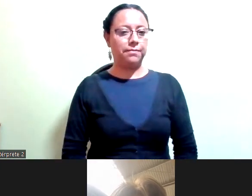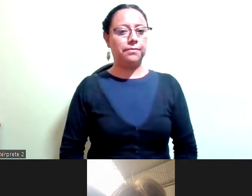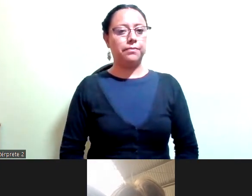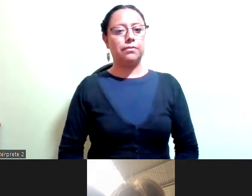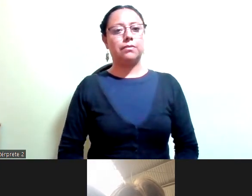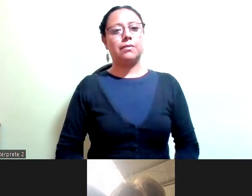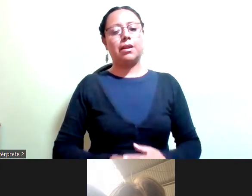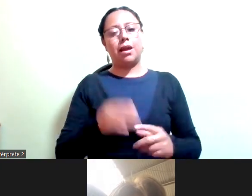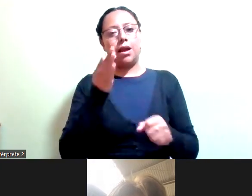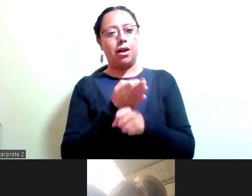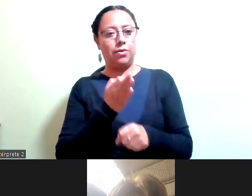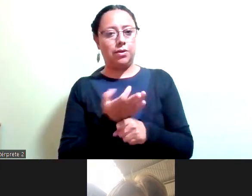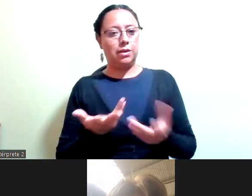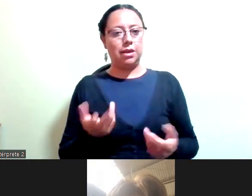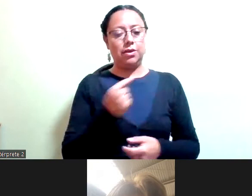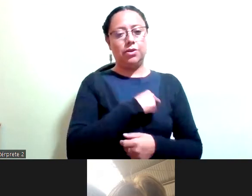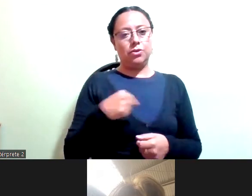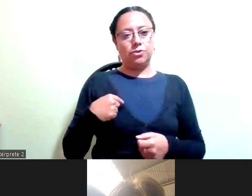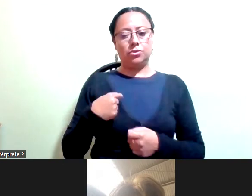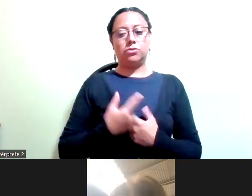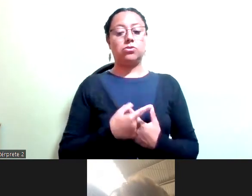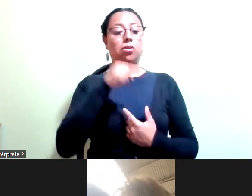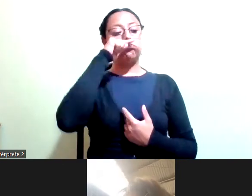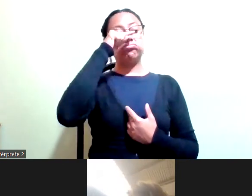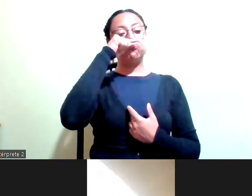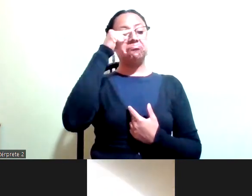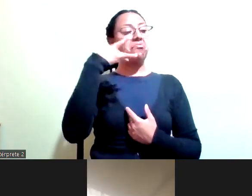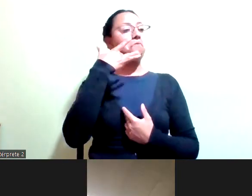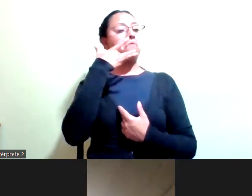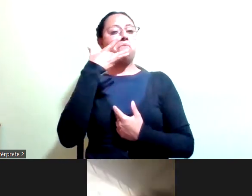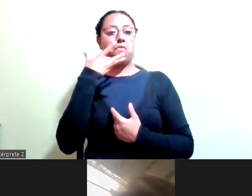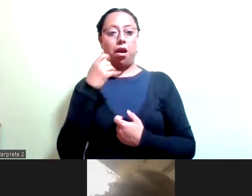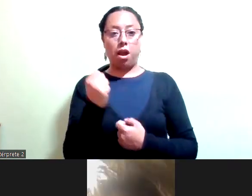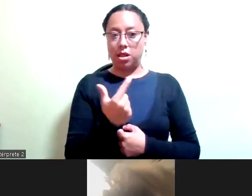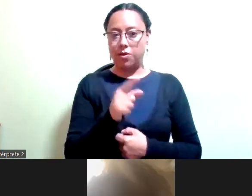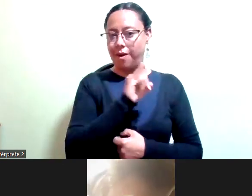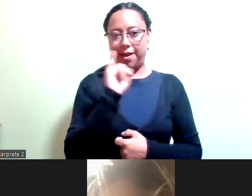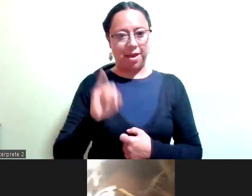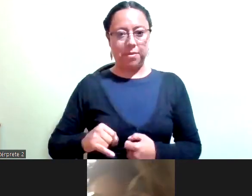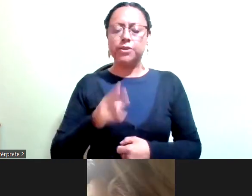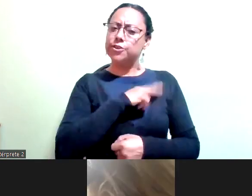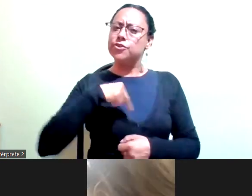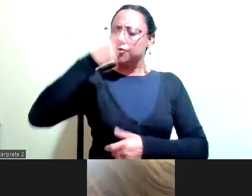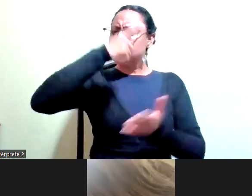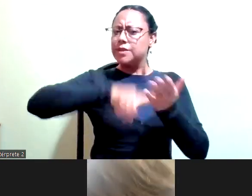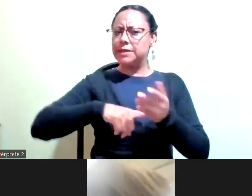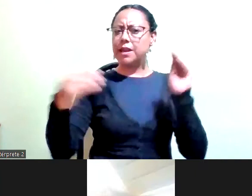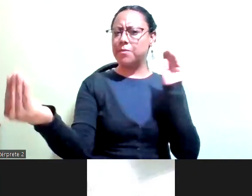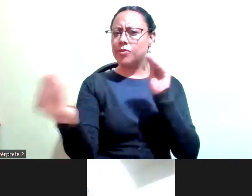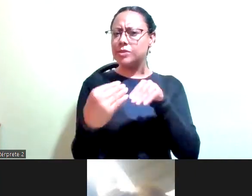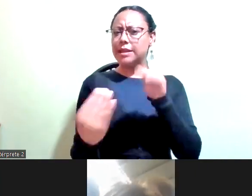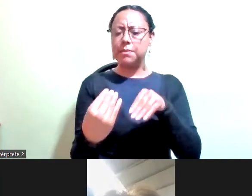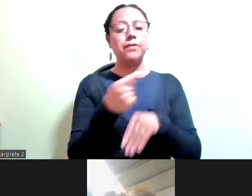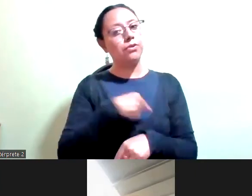ni me siento, no, aquí nunca nosotros hemos actuado con arrogancia. Nosotros creemos que el debate lo hemos dado,